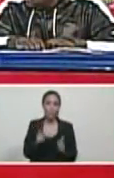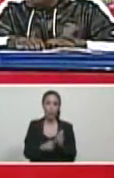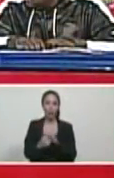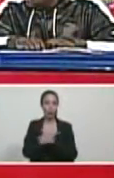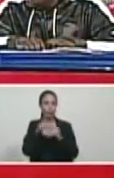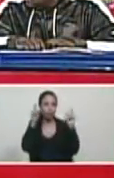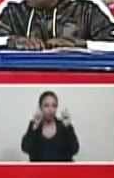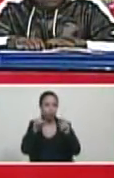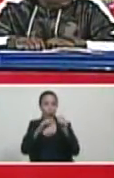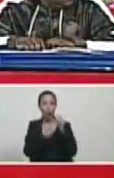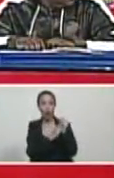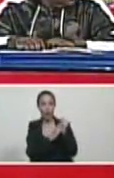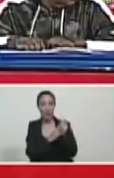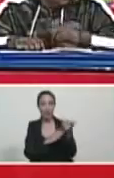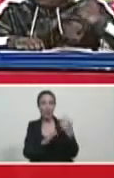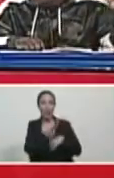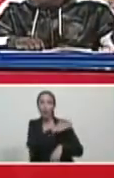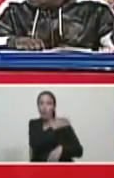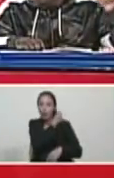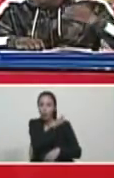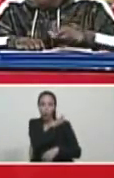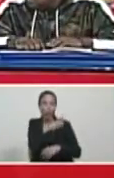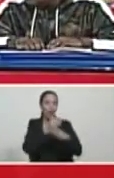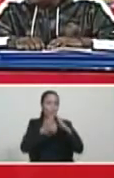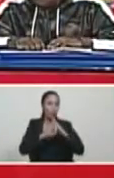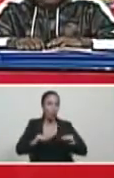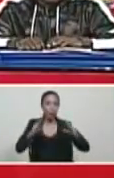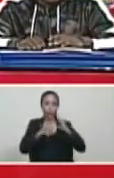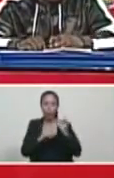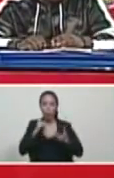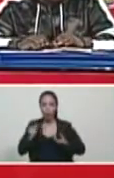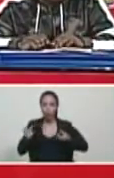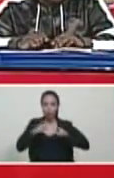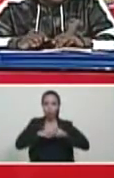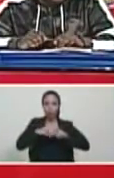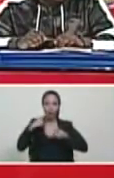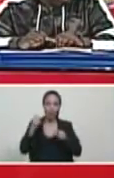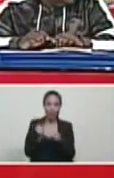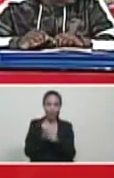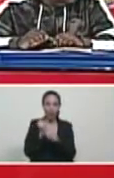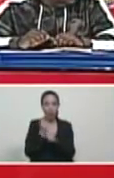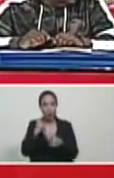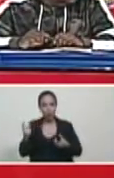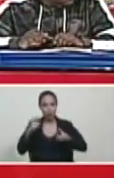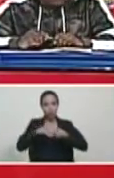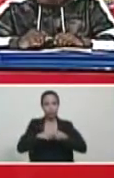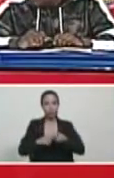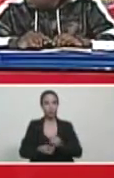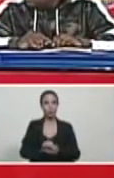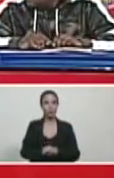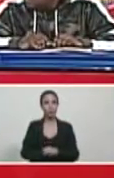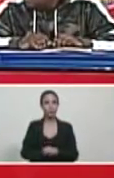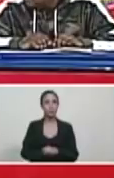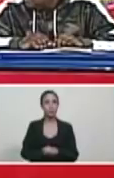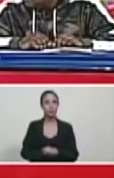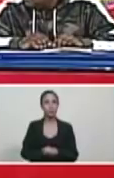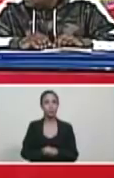entrenadores, a todos, a incorporarse en el trabajo de base del movimiento por la paz y la vida.